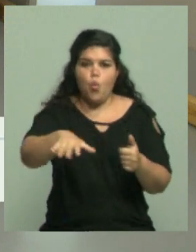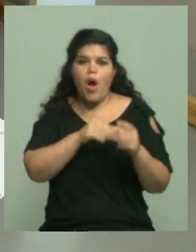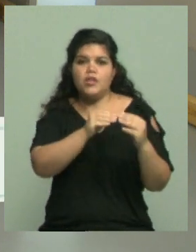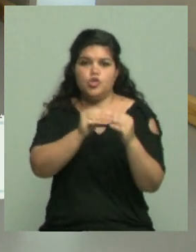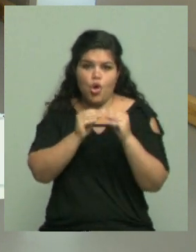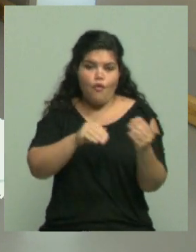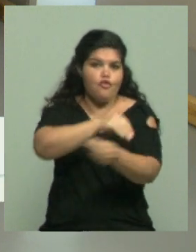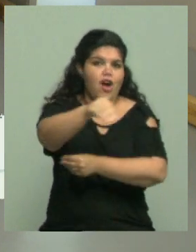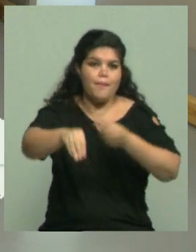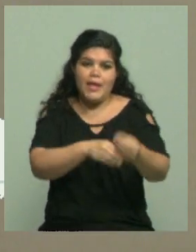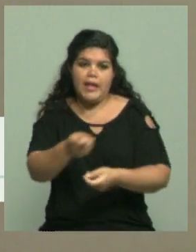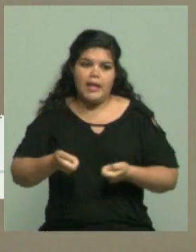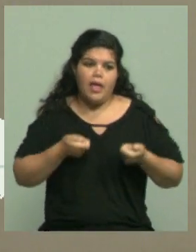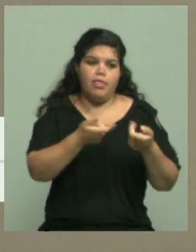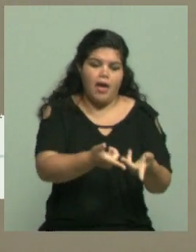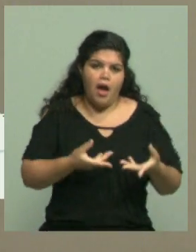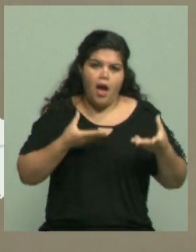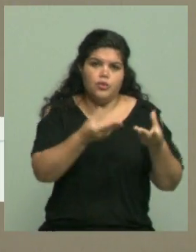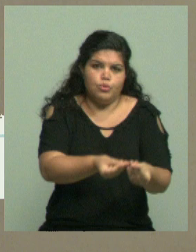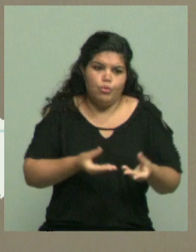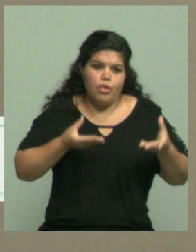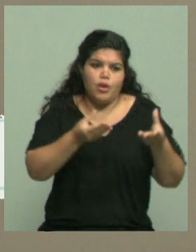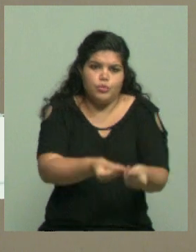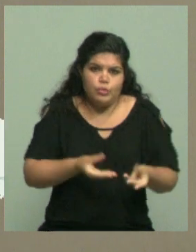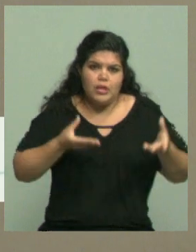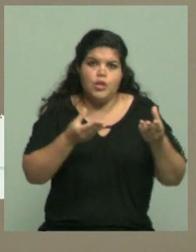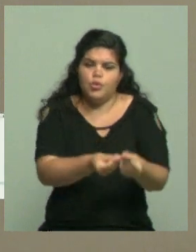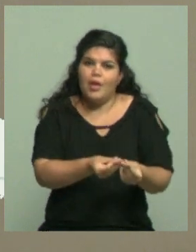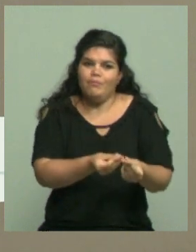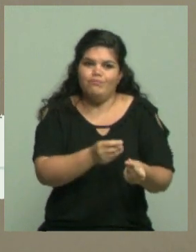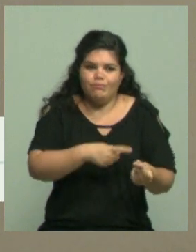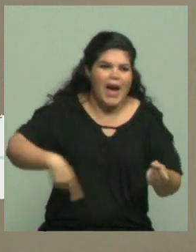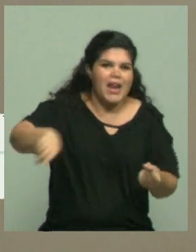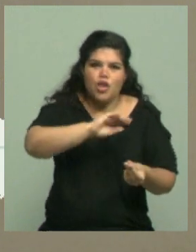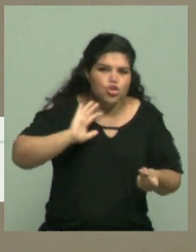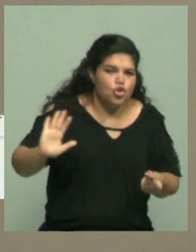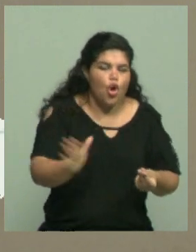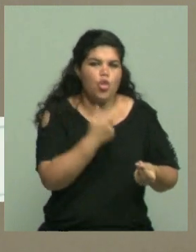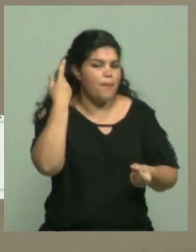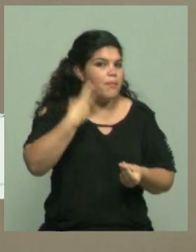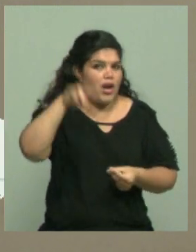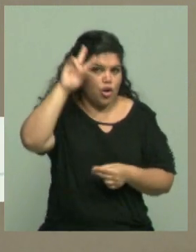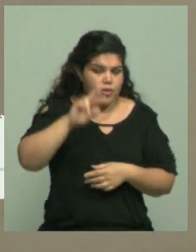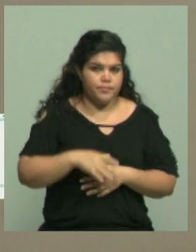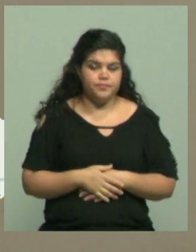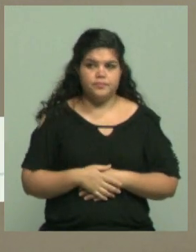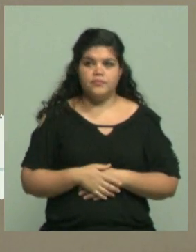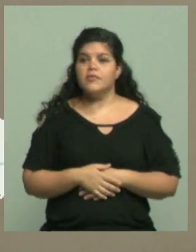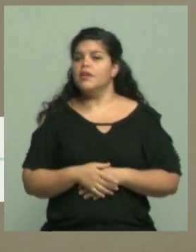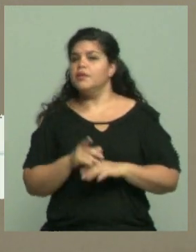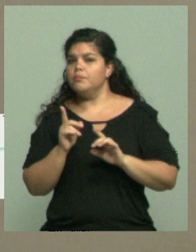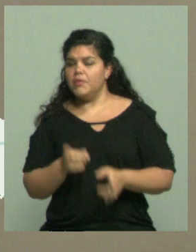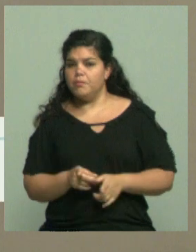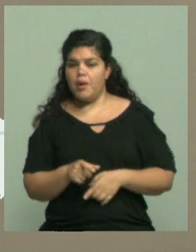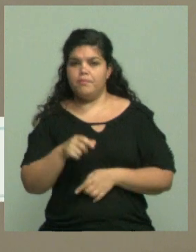cual. Y además se va a suceder esto, generalmente un jubilado que hoy, vamos a decir un asociado al PAMI, porque también en esto entran las personas